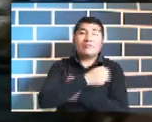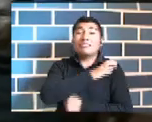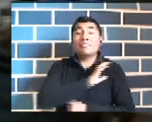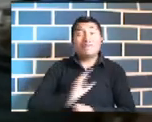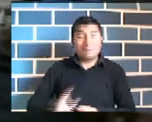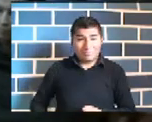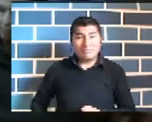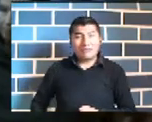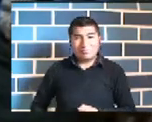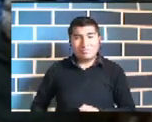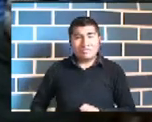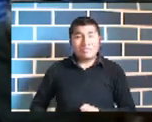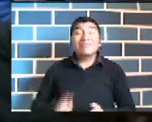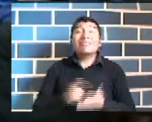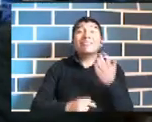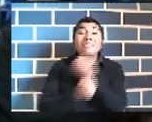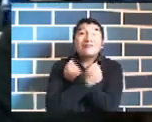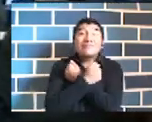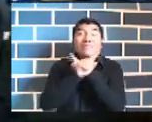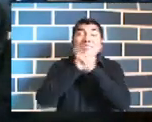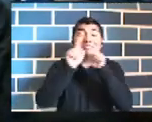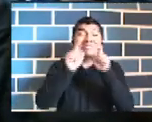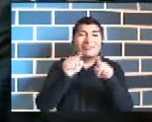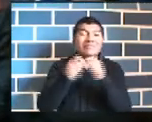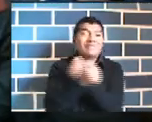Cristo. ¿Qué amor?